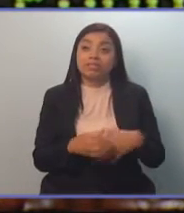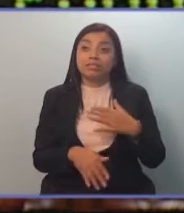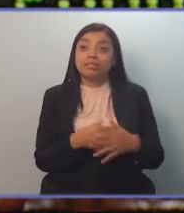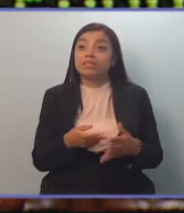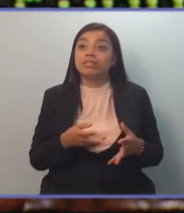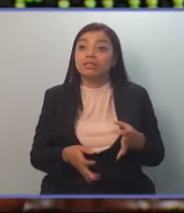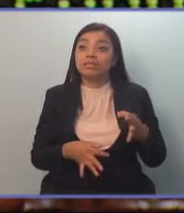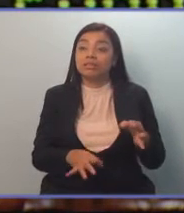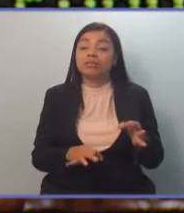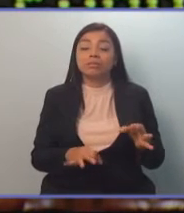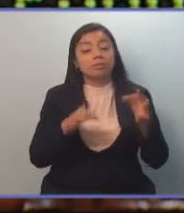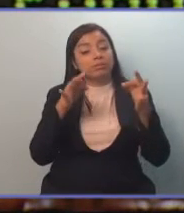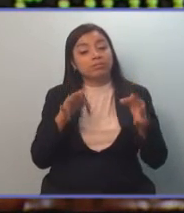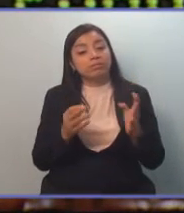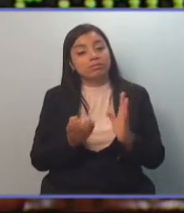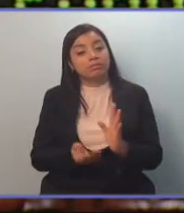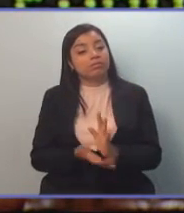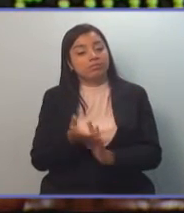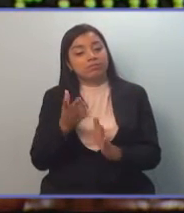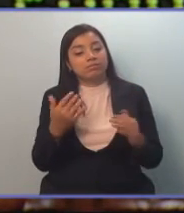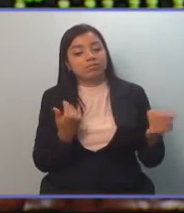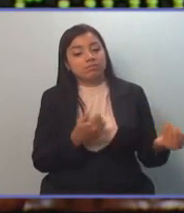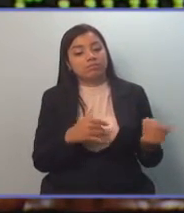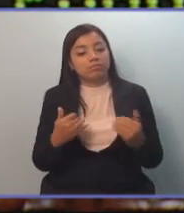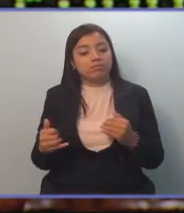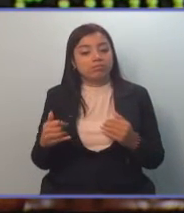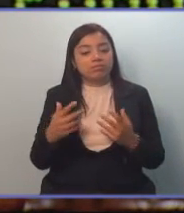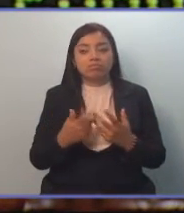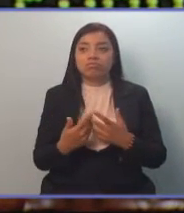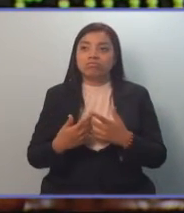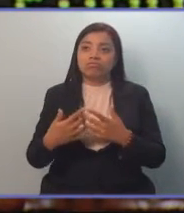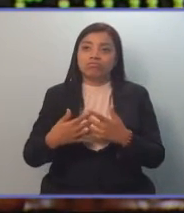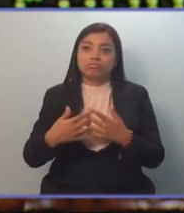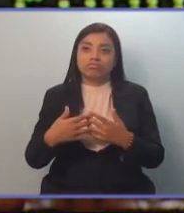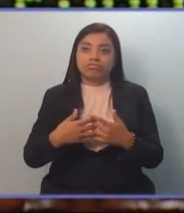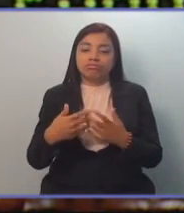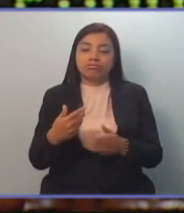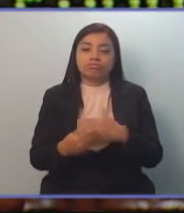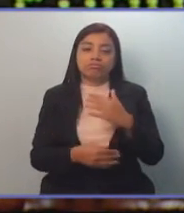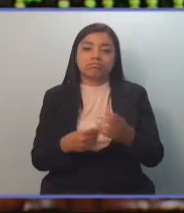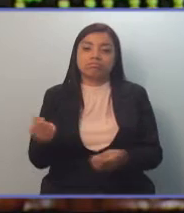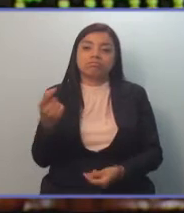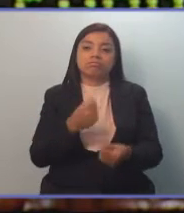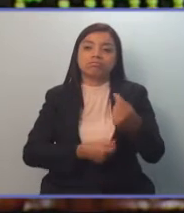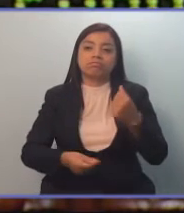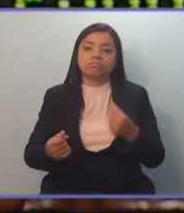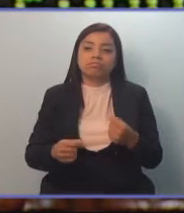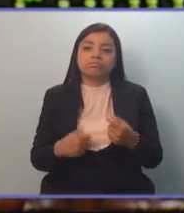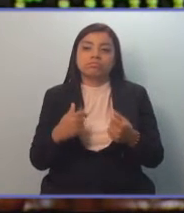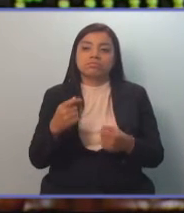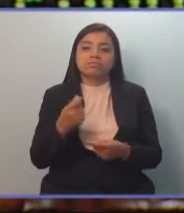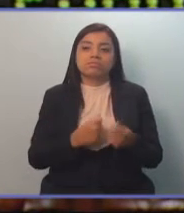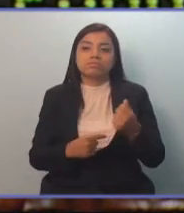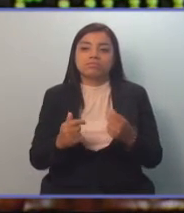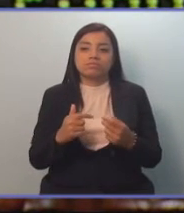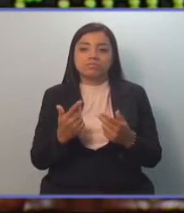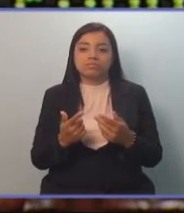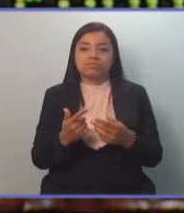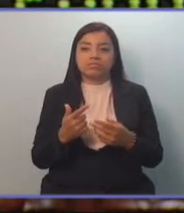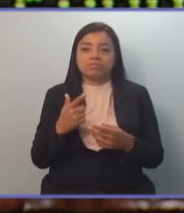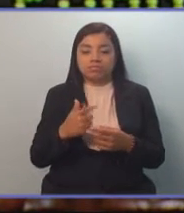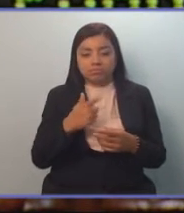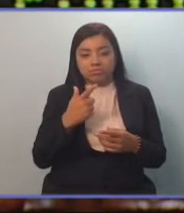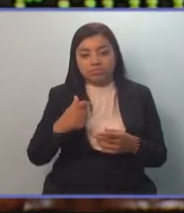y factible para el desarrollo de las actividades de fabricación, importación, exportación, comercio de armas,